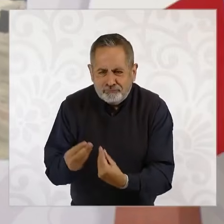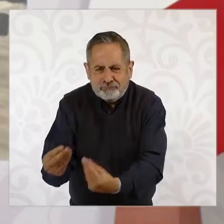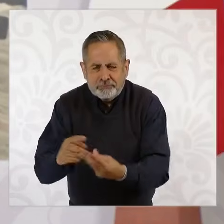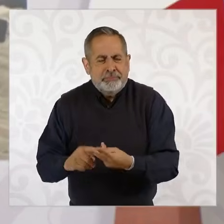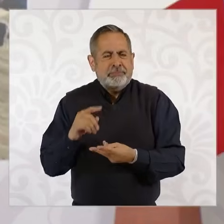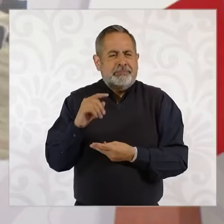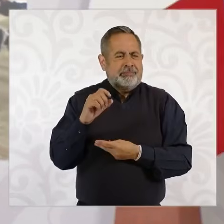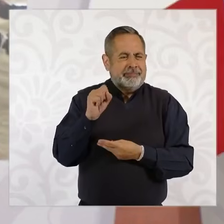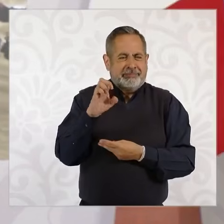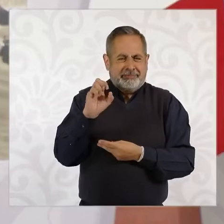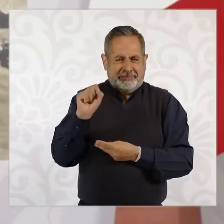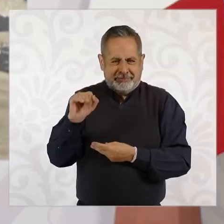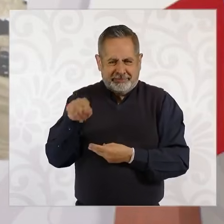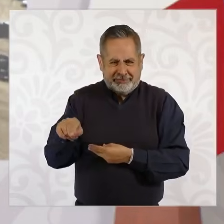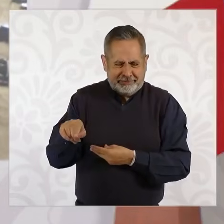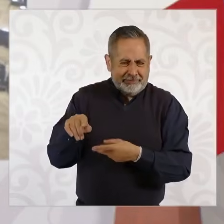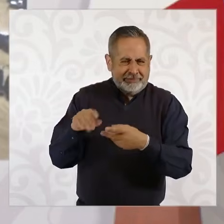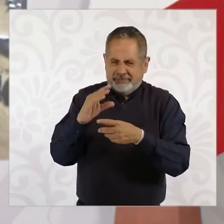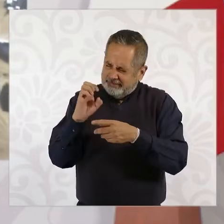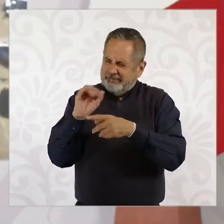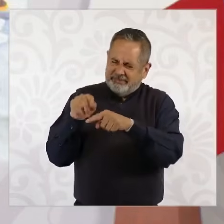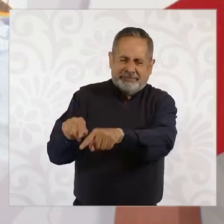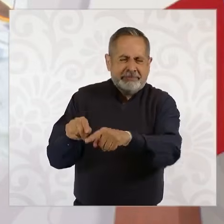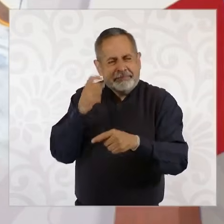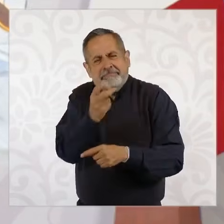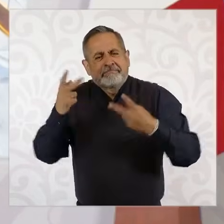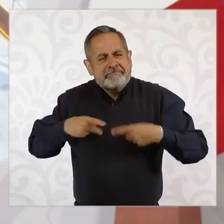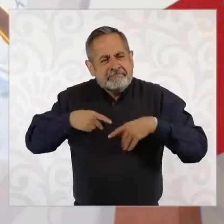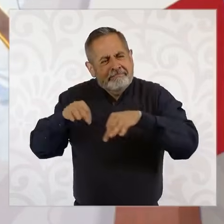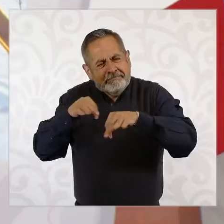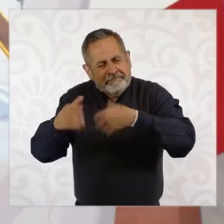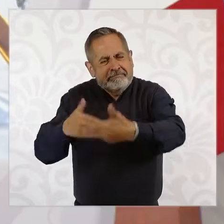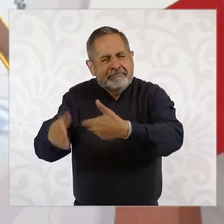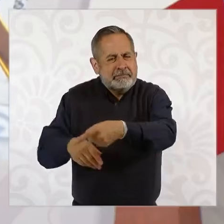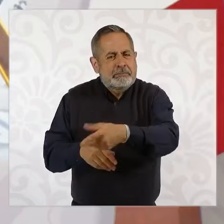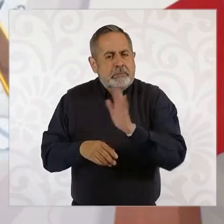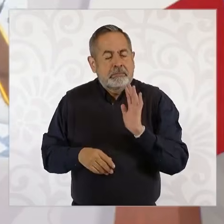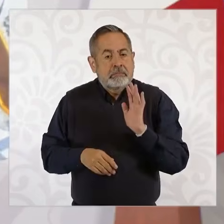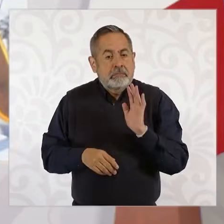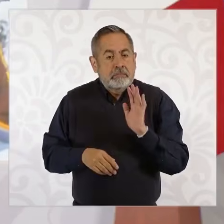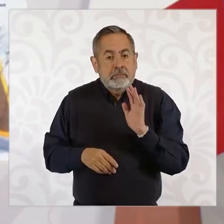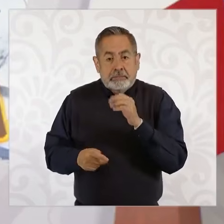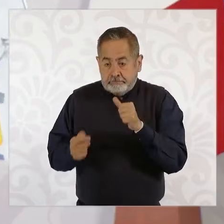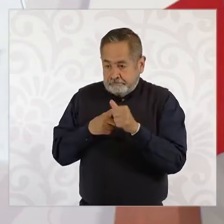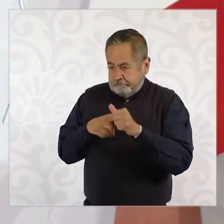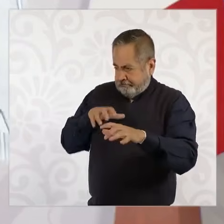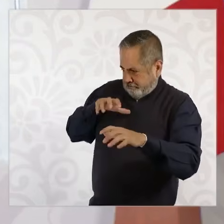CECI para las trabajadoras. Entonces, hicieron primero el desarrollo